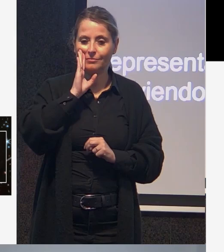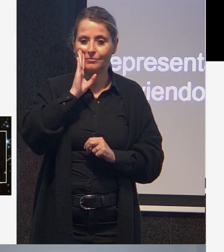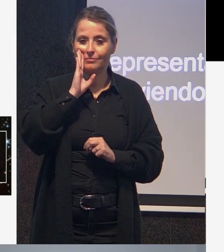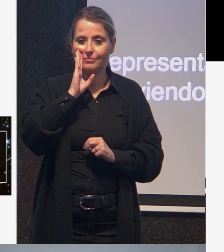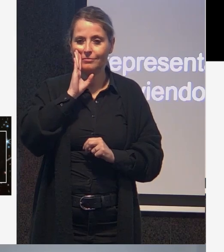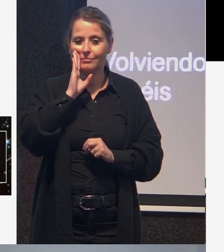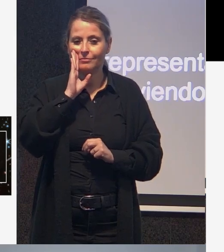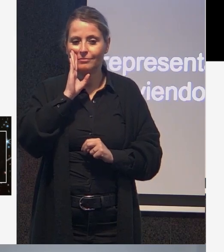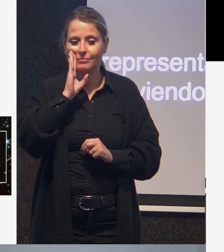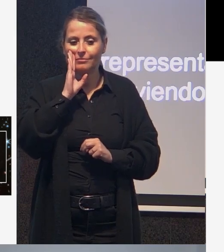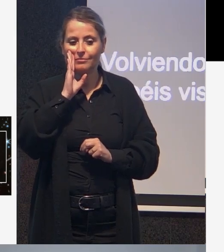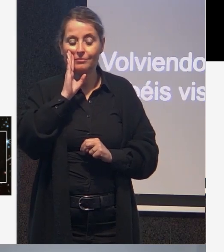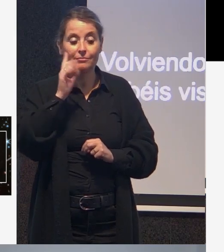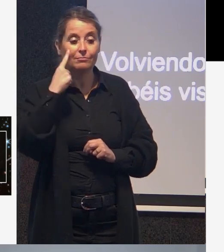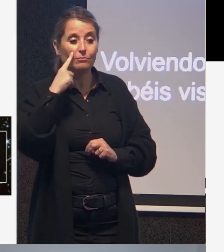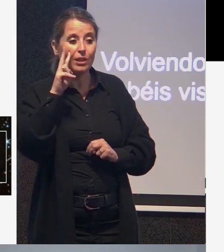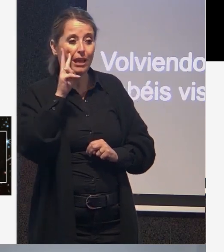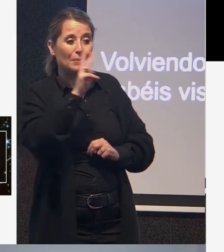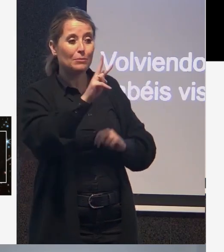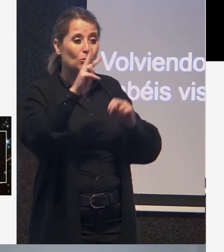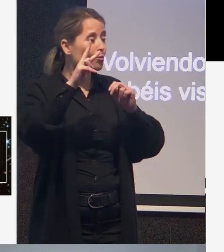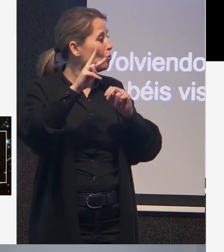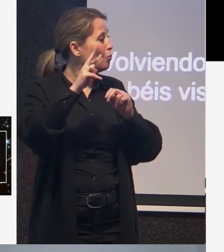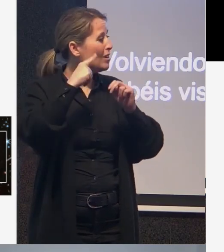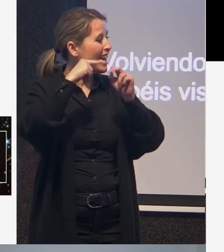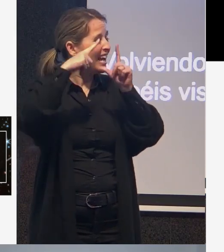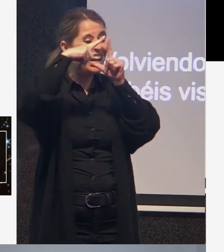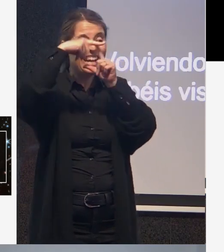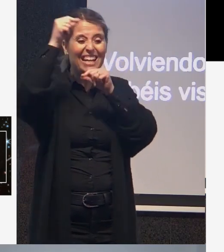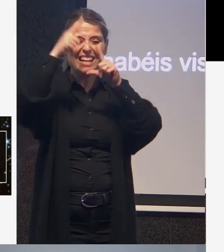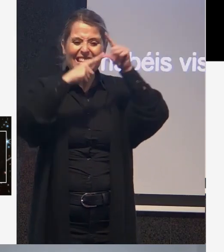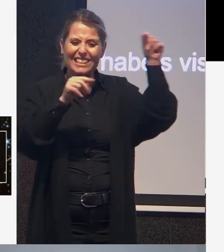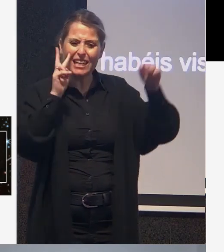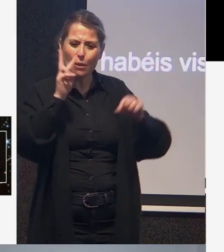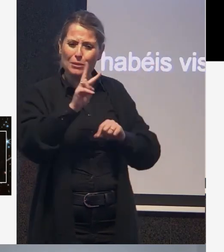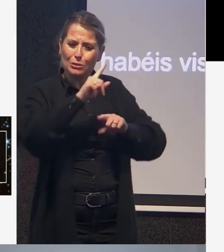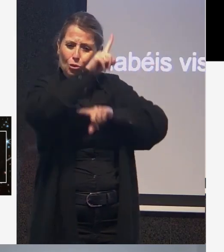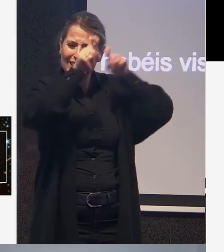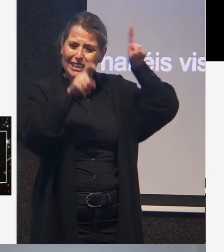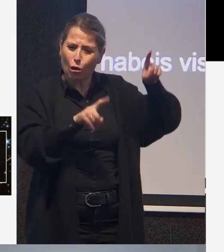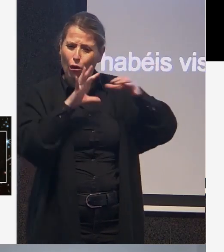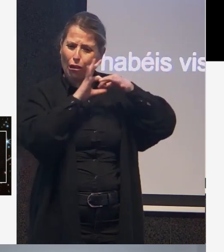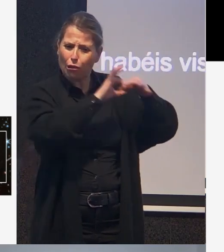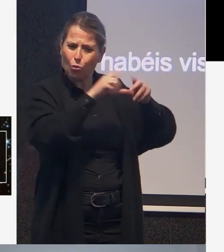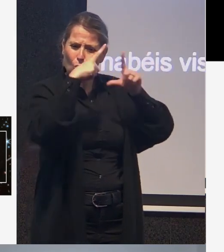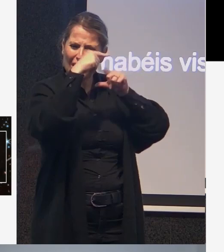igual no habéis visto que en la imagen había una estrella con forma de interrogativa.